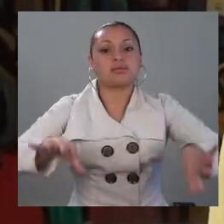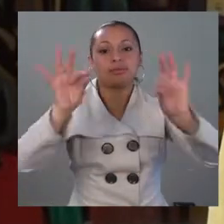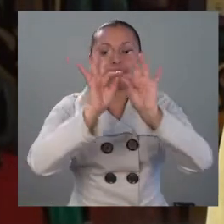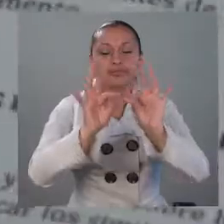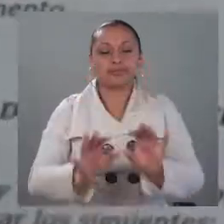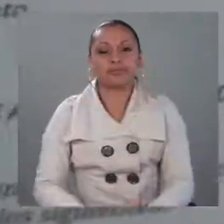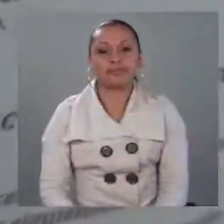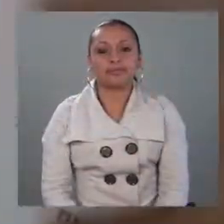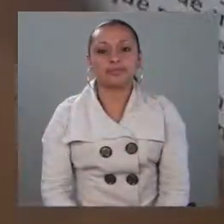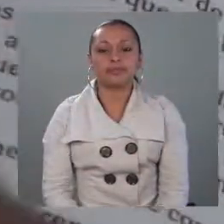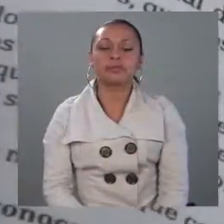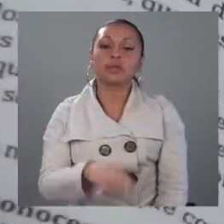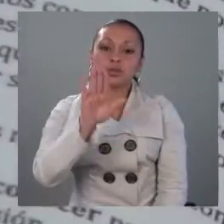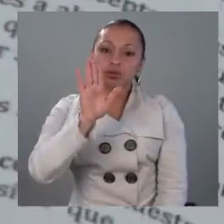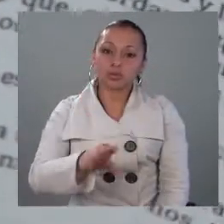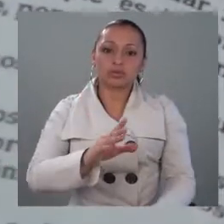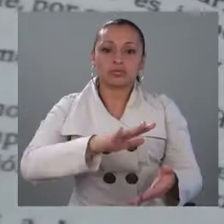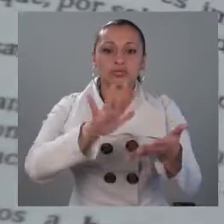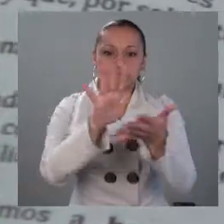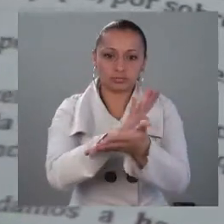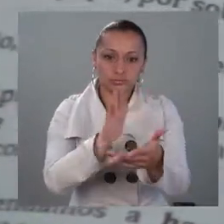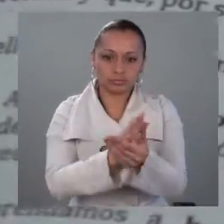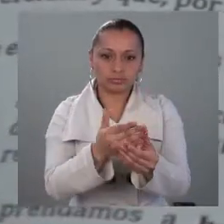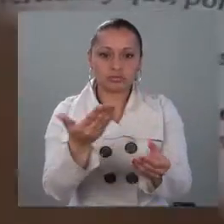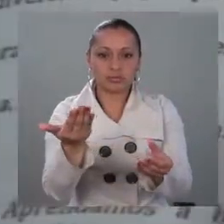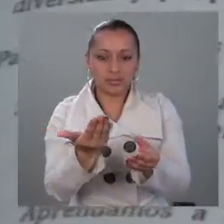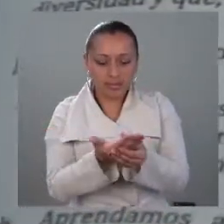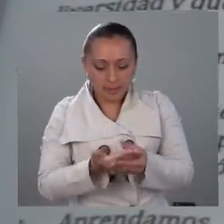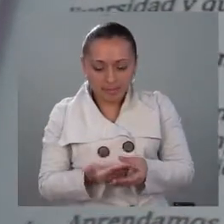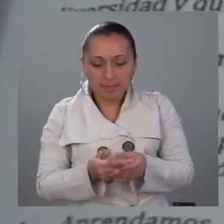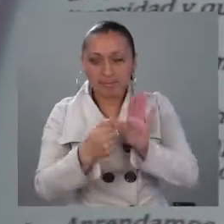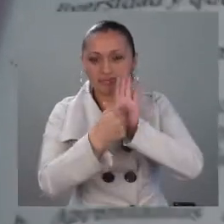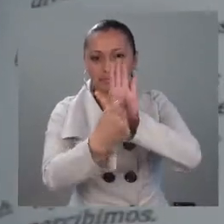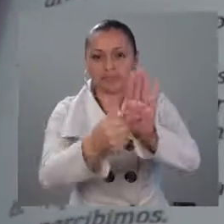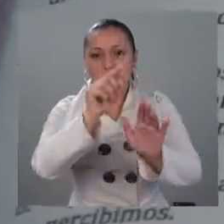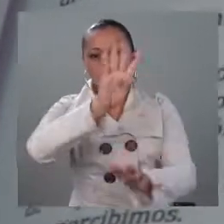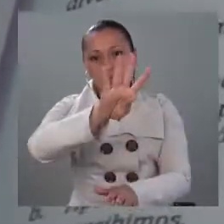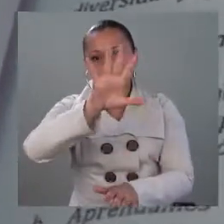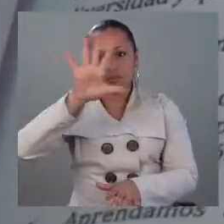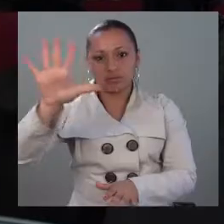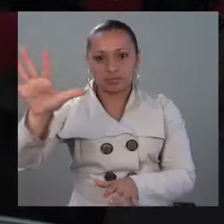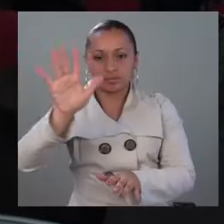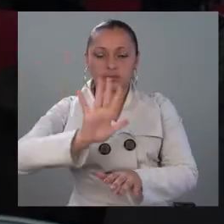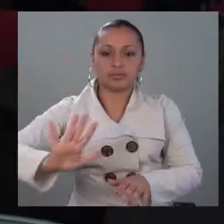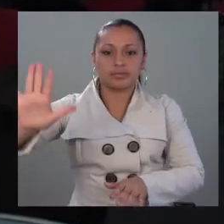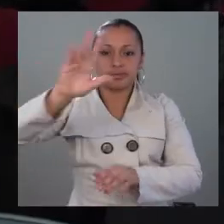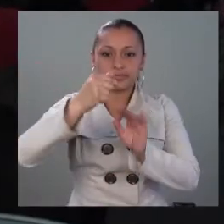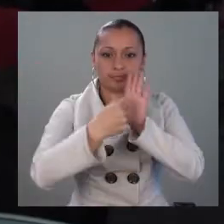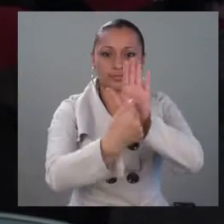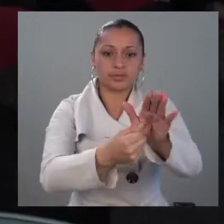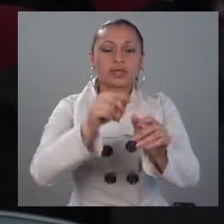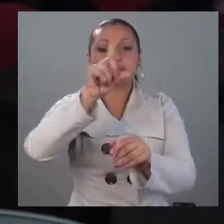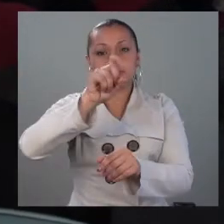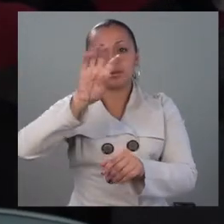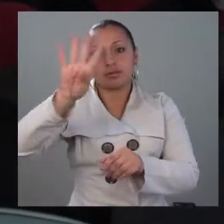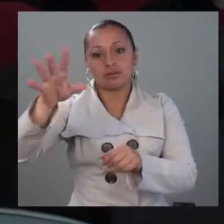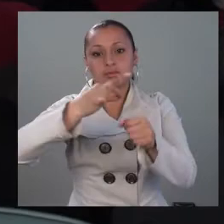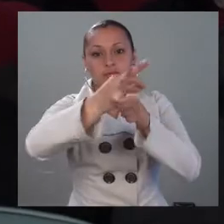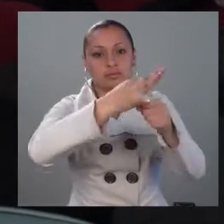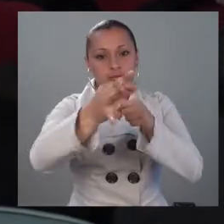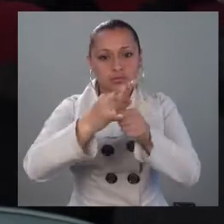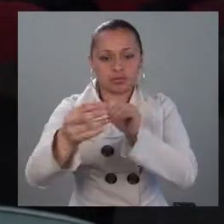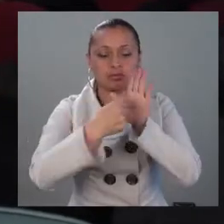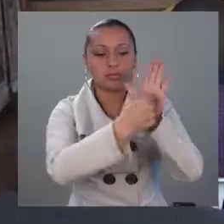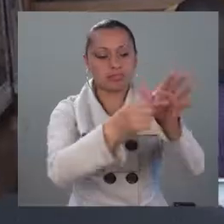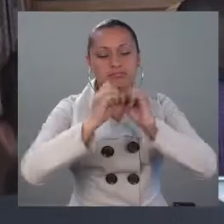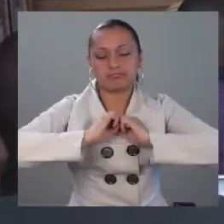mucha mayor importancia. El documento será refrendado en 45 escenarios y tendrá la cobertura de los 64